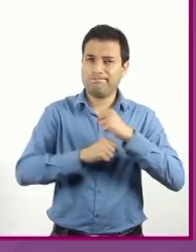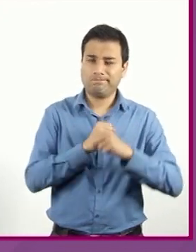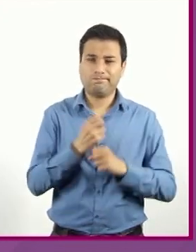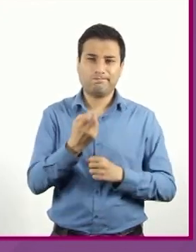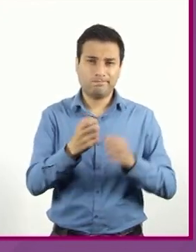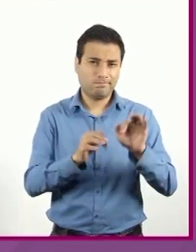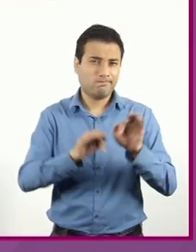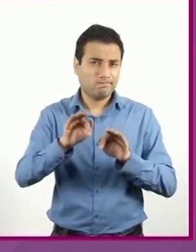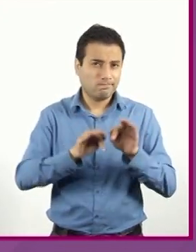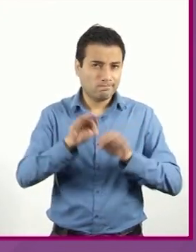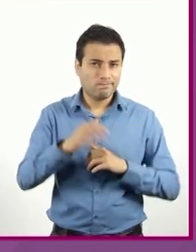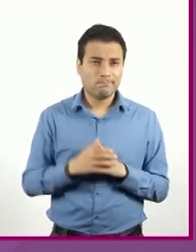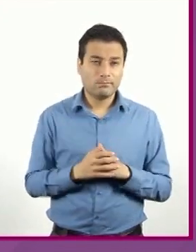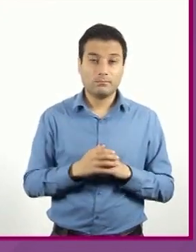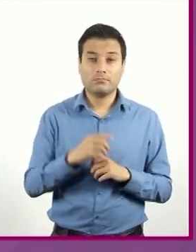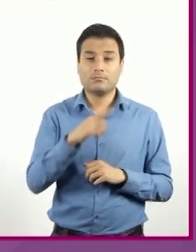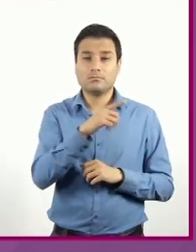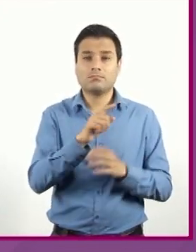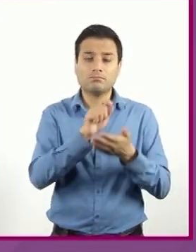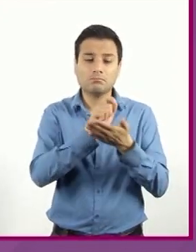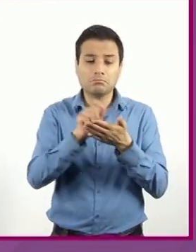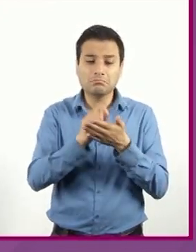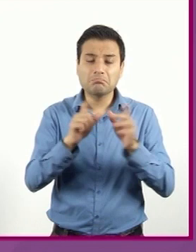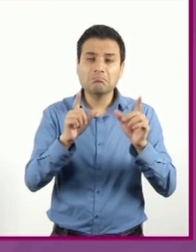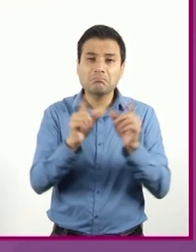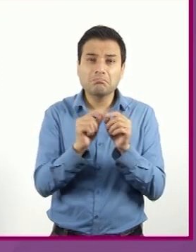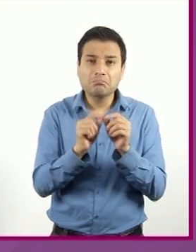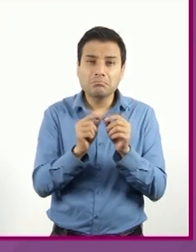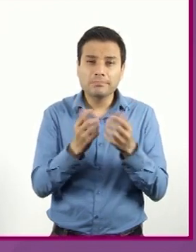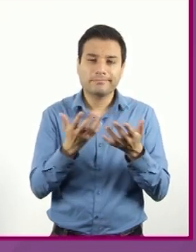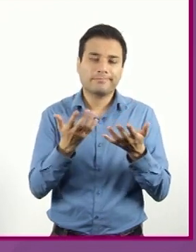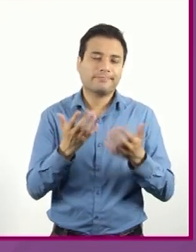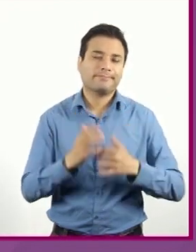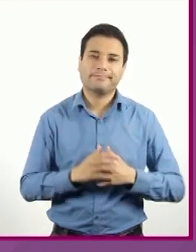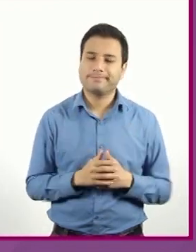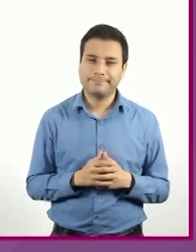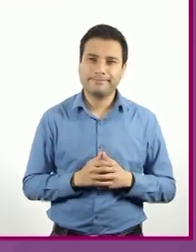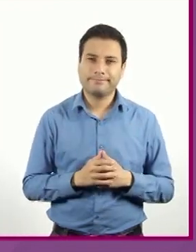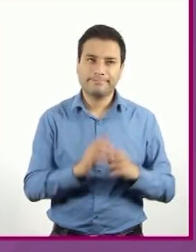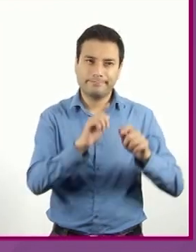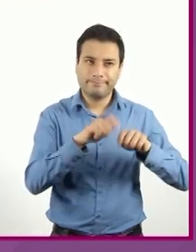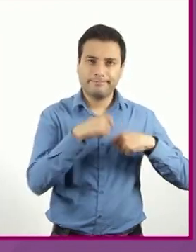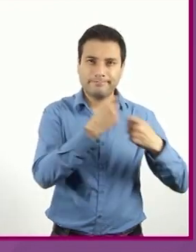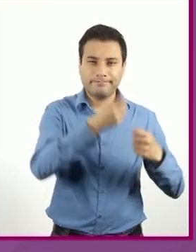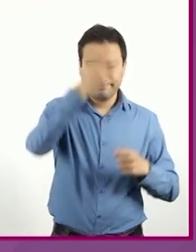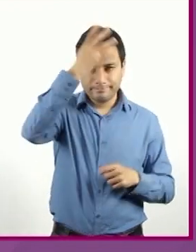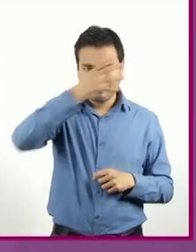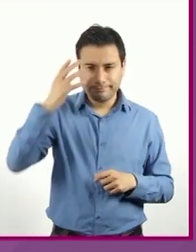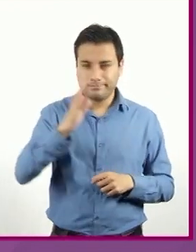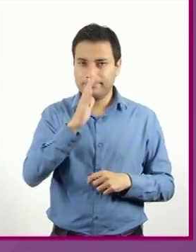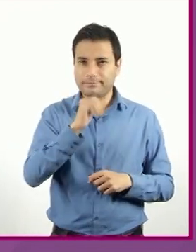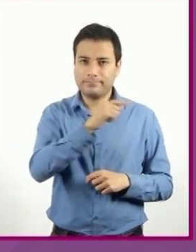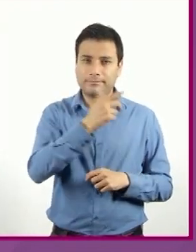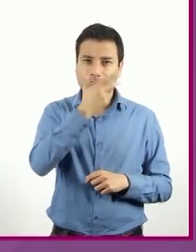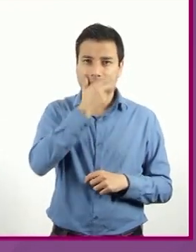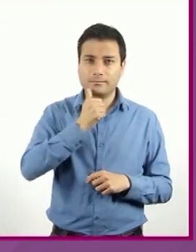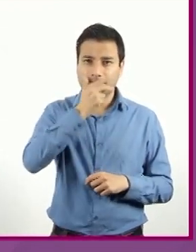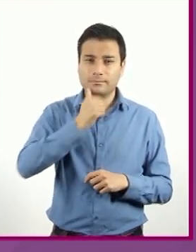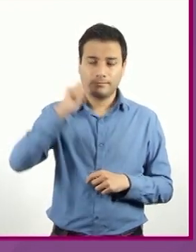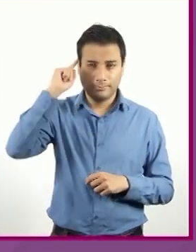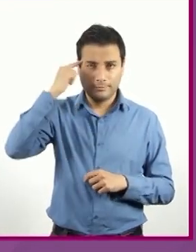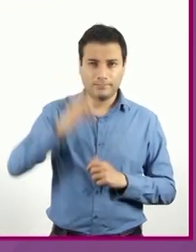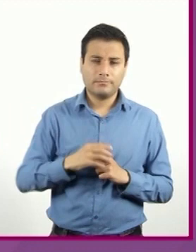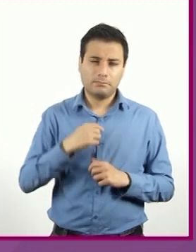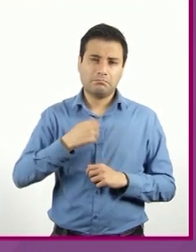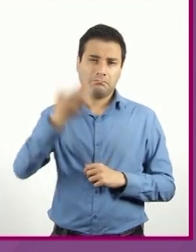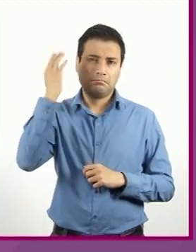actividad. Como no anotó correctamente lo que pedían, lo que se requería, le negaron la visa y se enojó mucho. A un